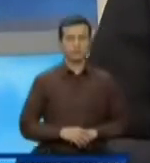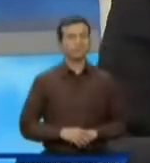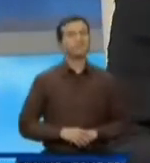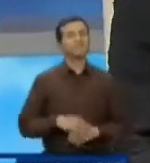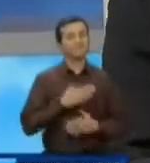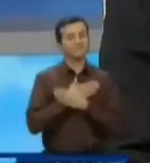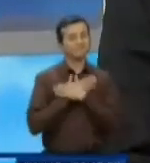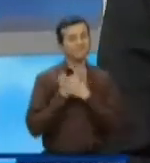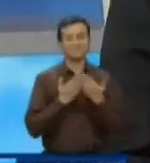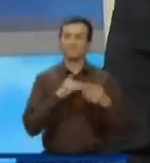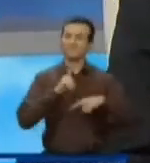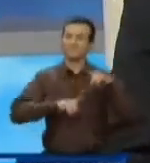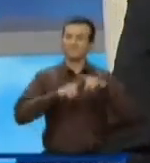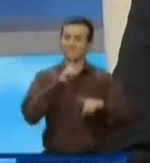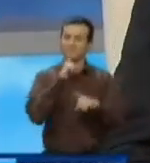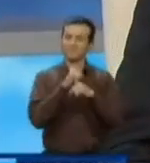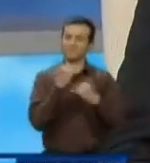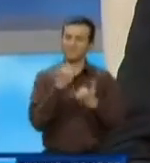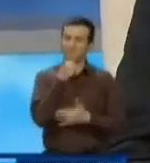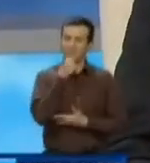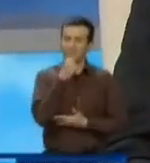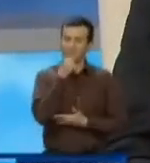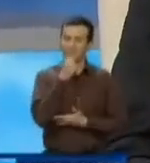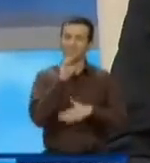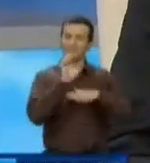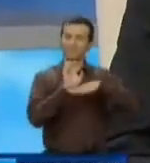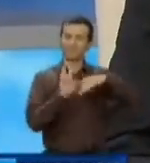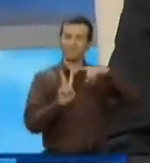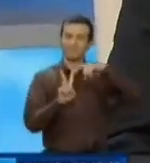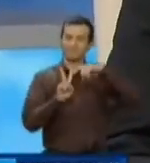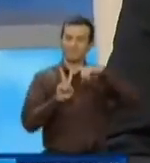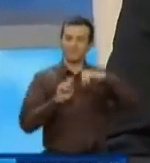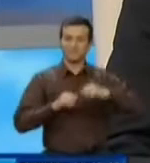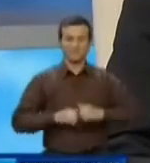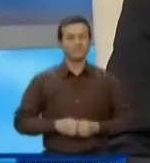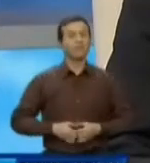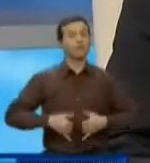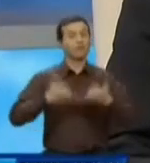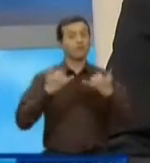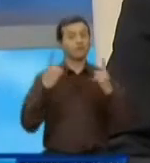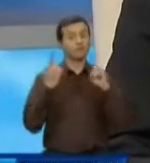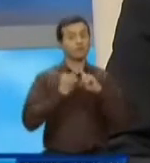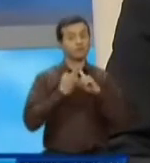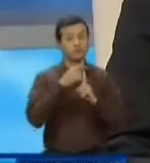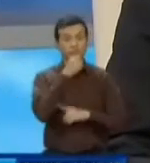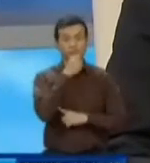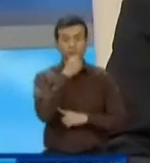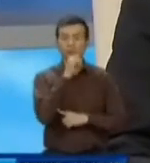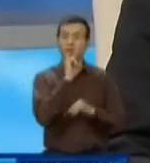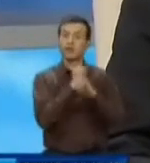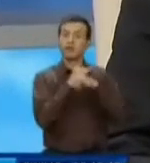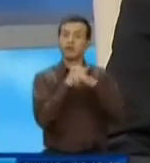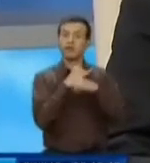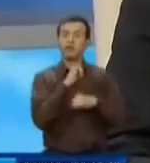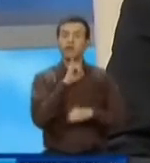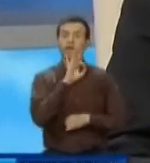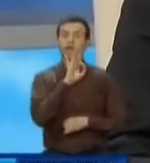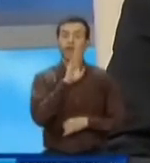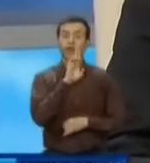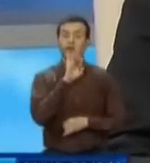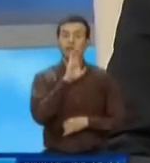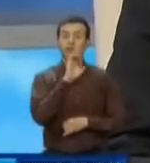bienvenidos amigos televidentes a pensamiento crítico aquí en ecuador tv el día de hoy en el primer bloque tendremos al ingeniero francisco alarcón